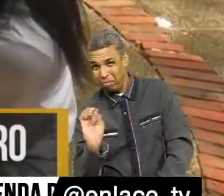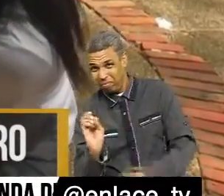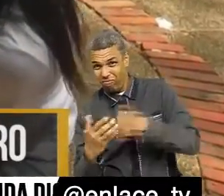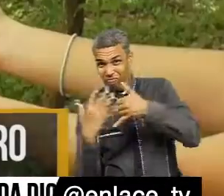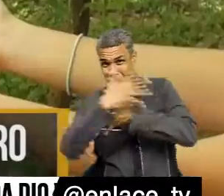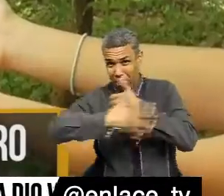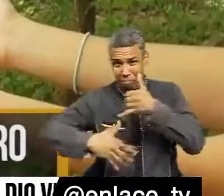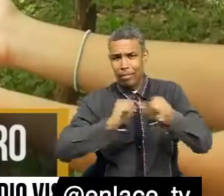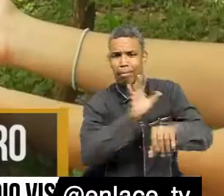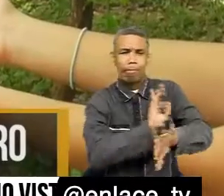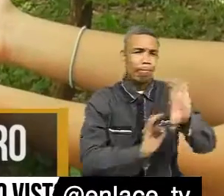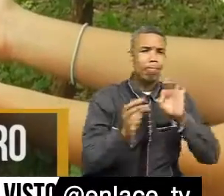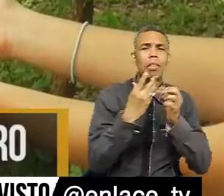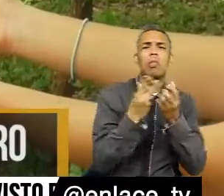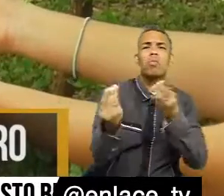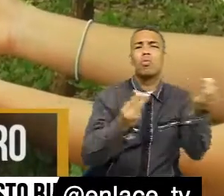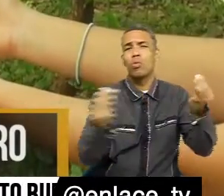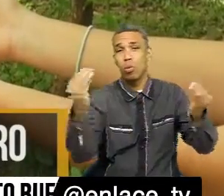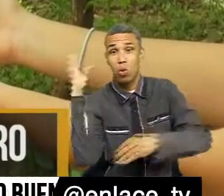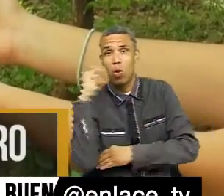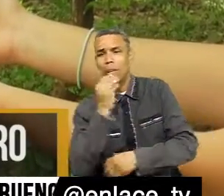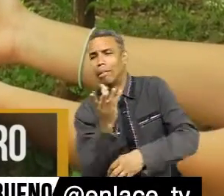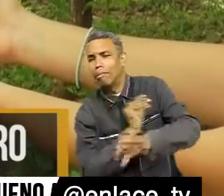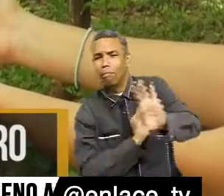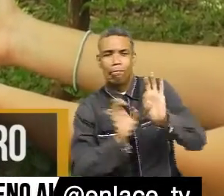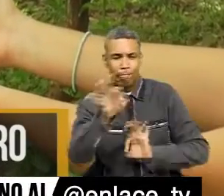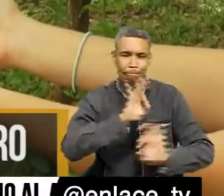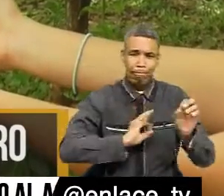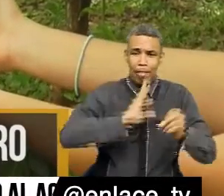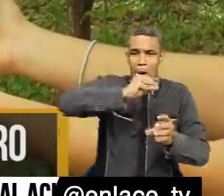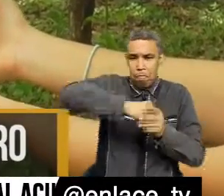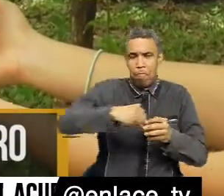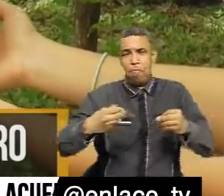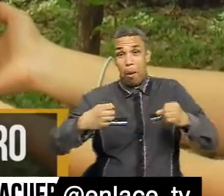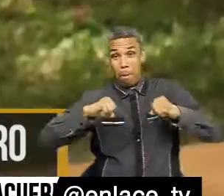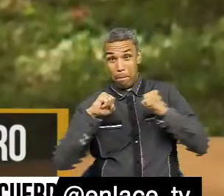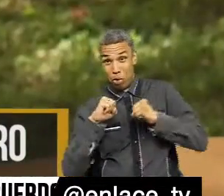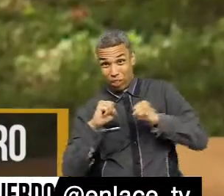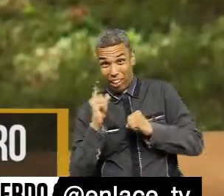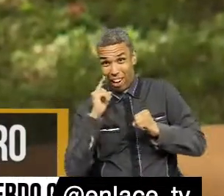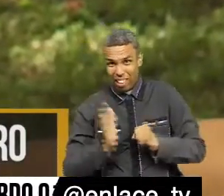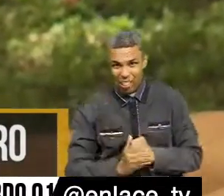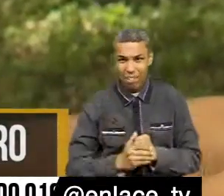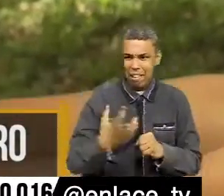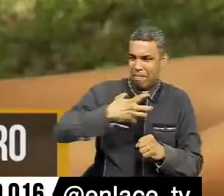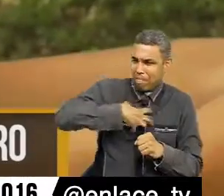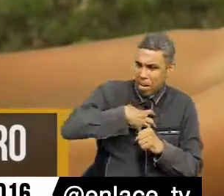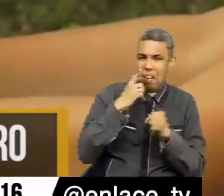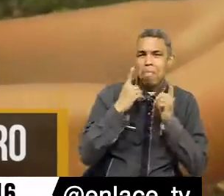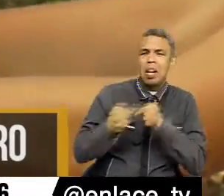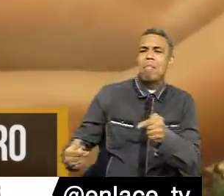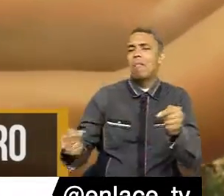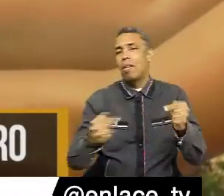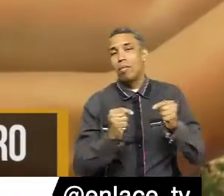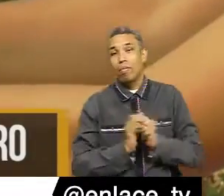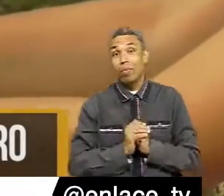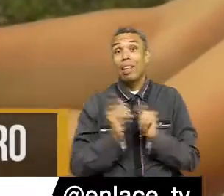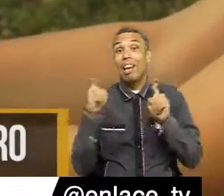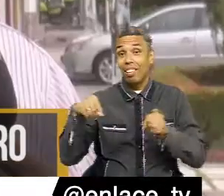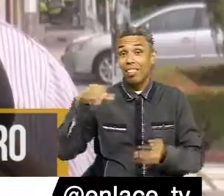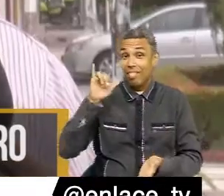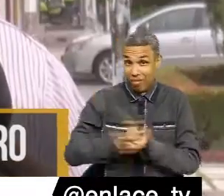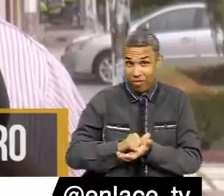Nacional Estudiantil de Teatro. Este se convirtió en el único grupo de la ciudad y el departamento convocado a este evento de talla nacional. Mochila